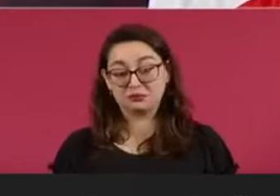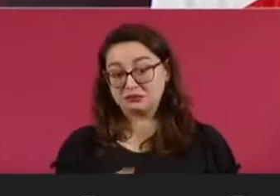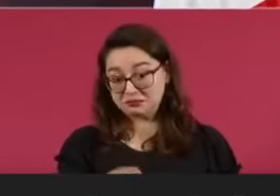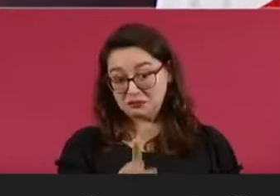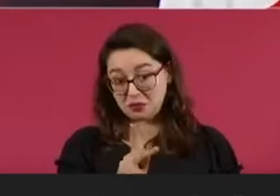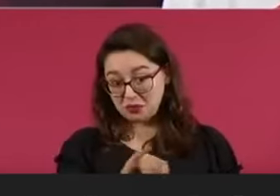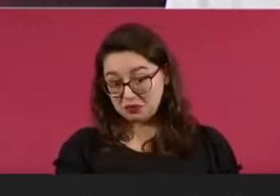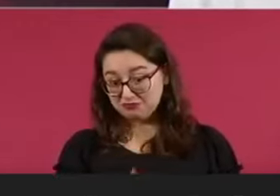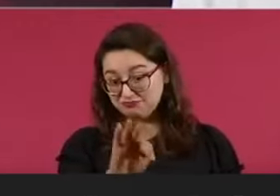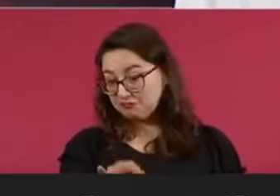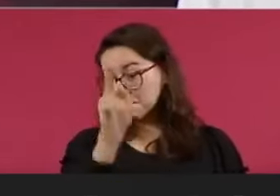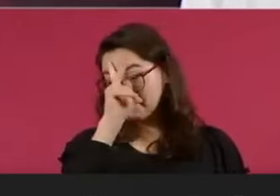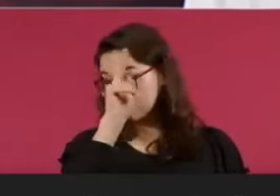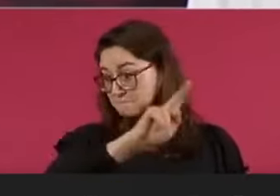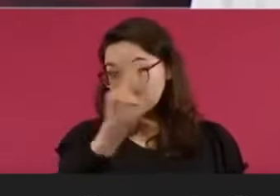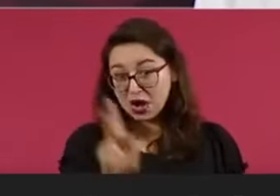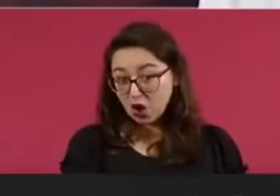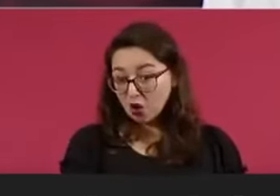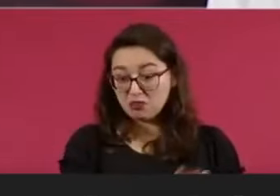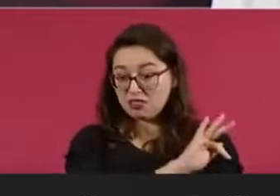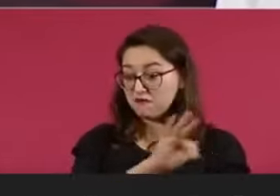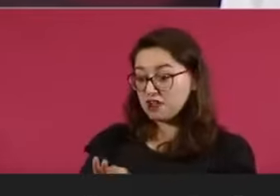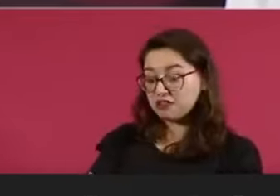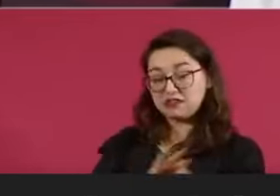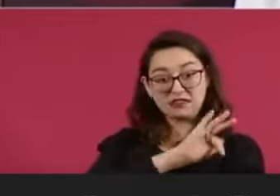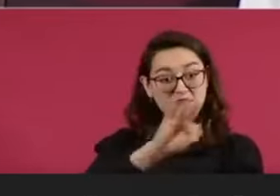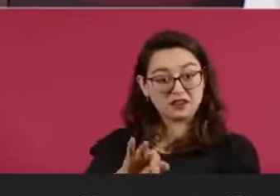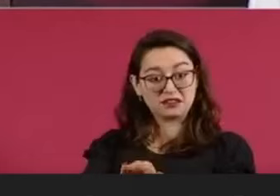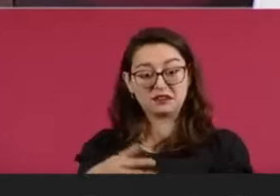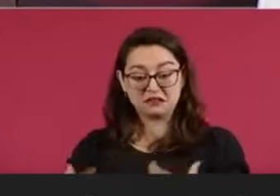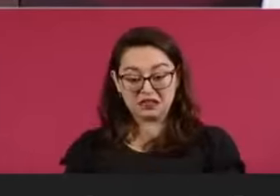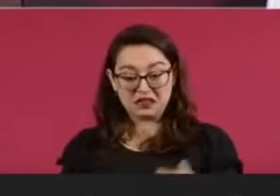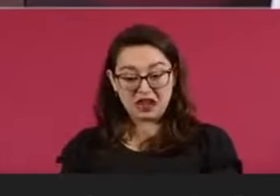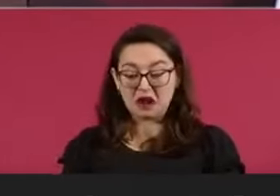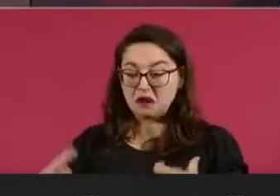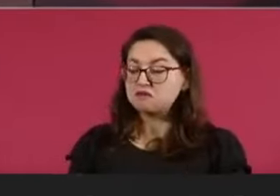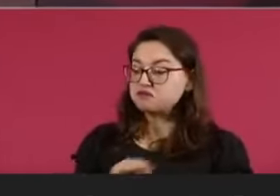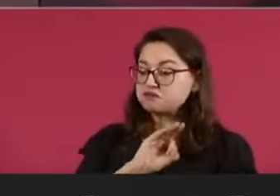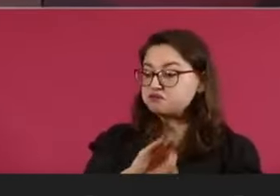como un poder al servicio del dinero,